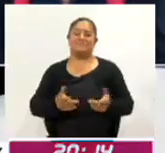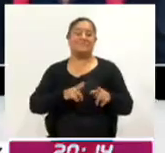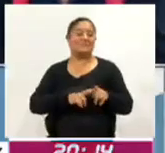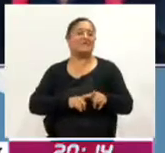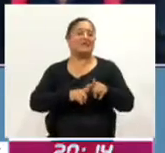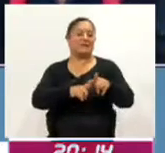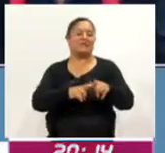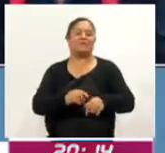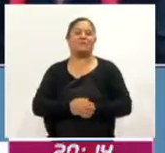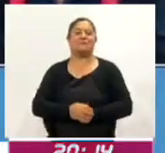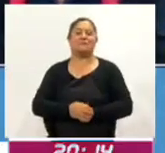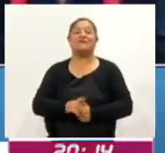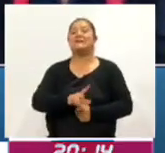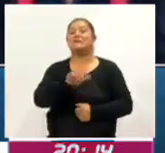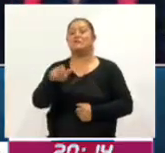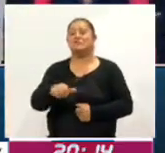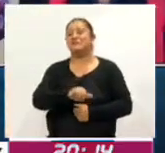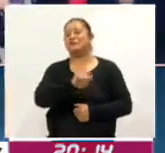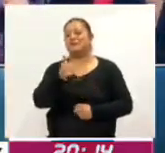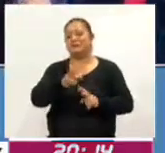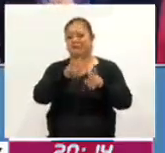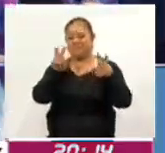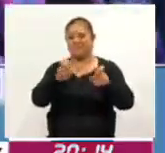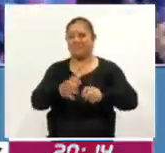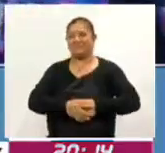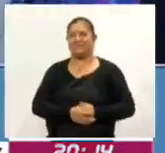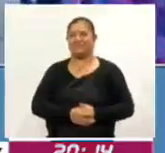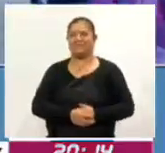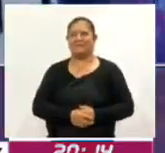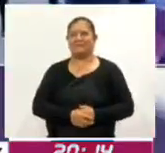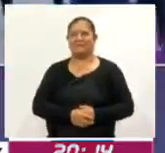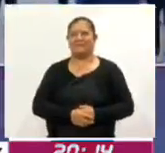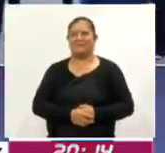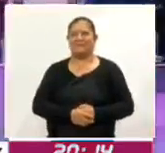después con otros temas.